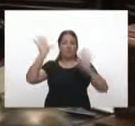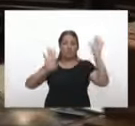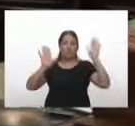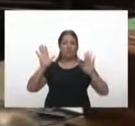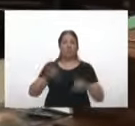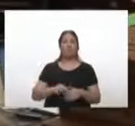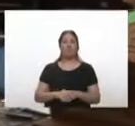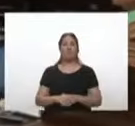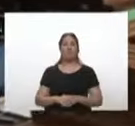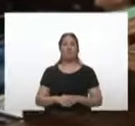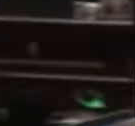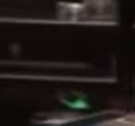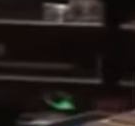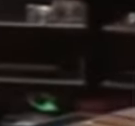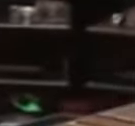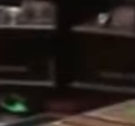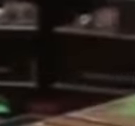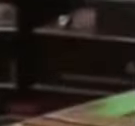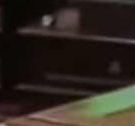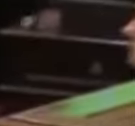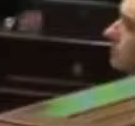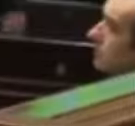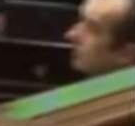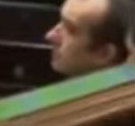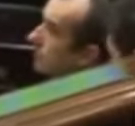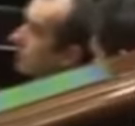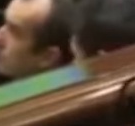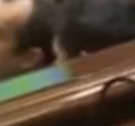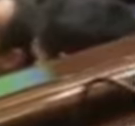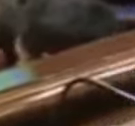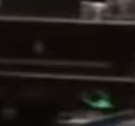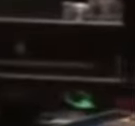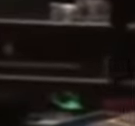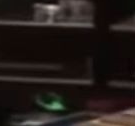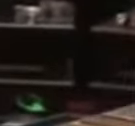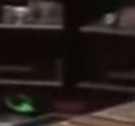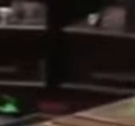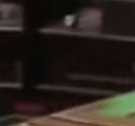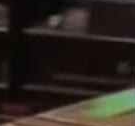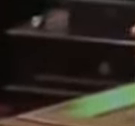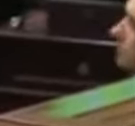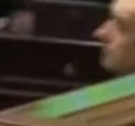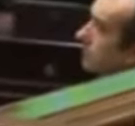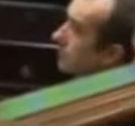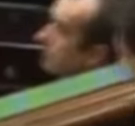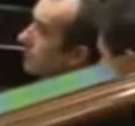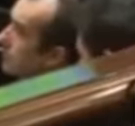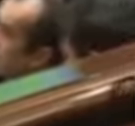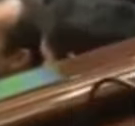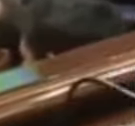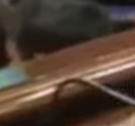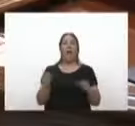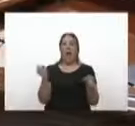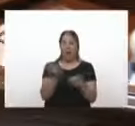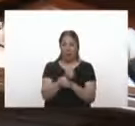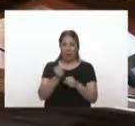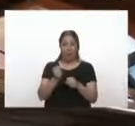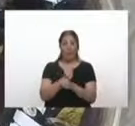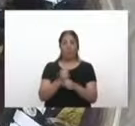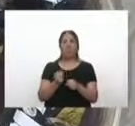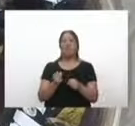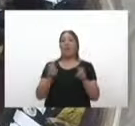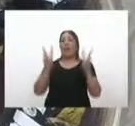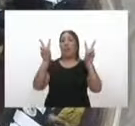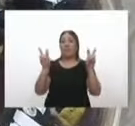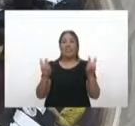además me impacta la impunidad. Pasás de 1.900.000, hace un mes la discusión fue por el